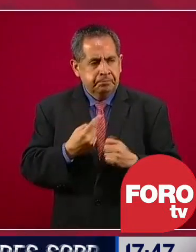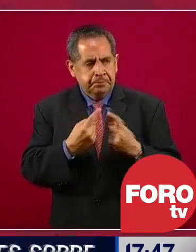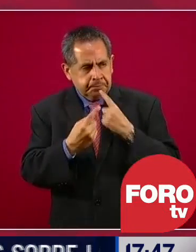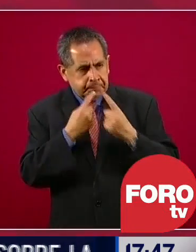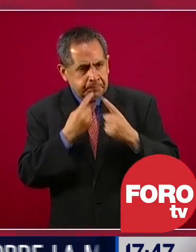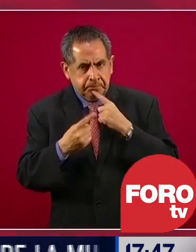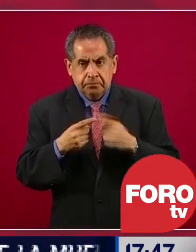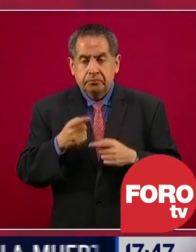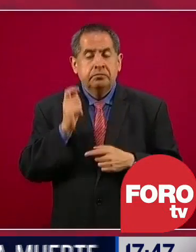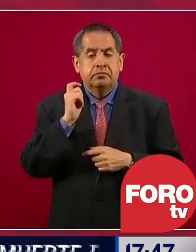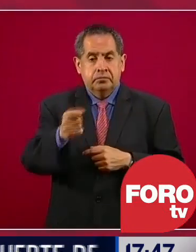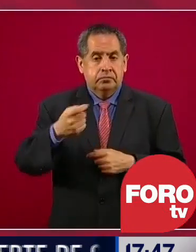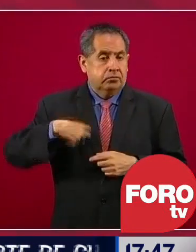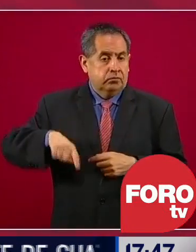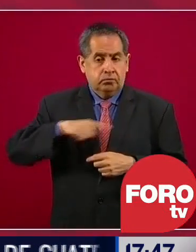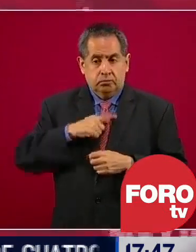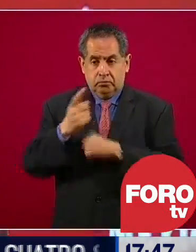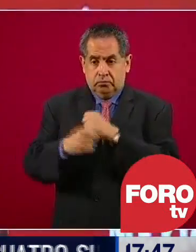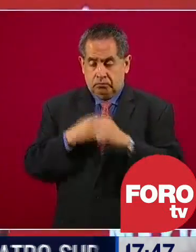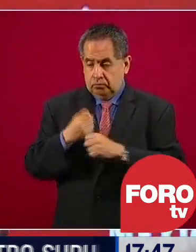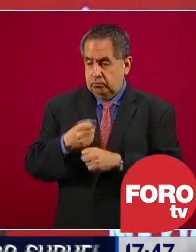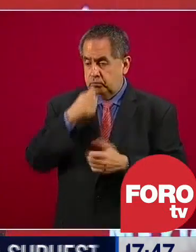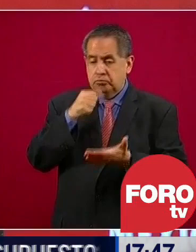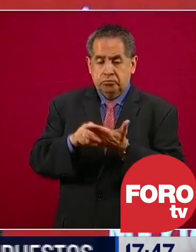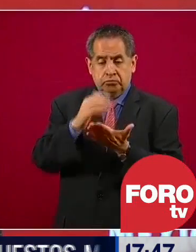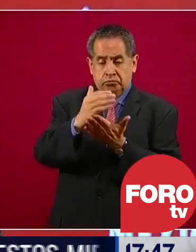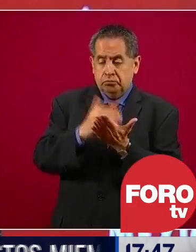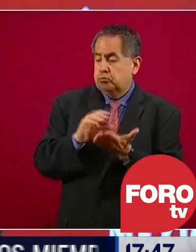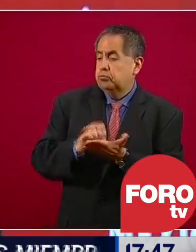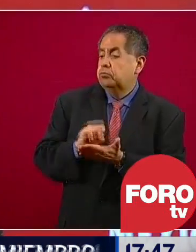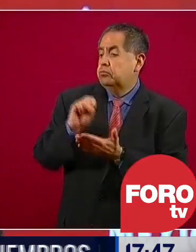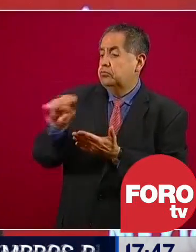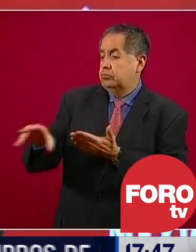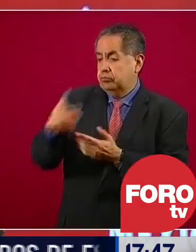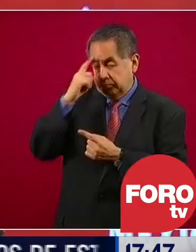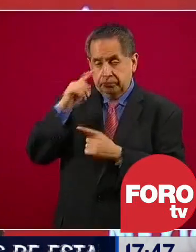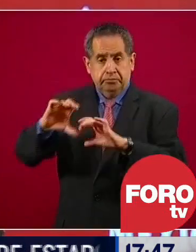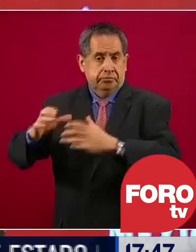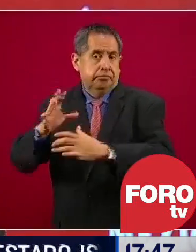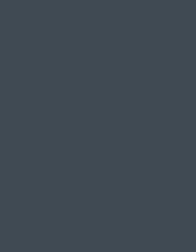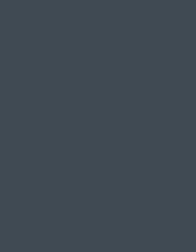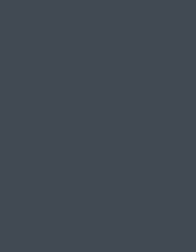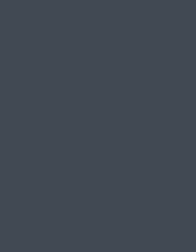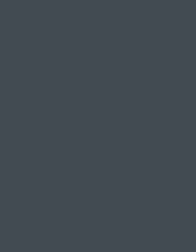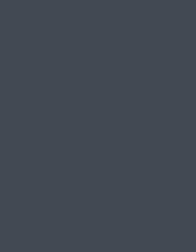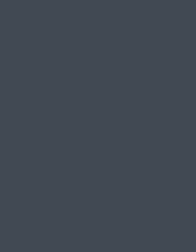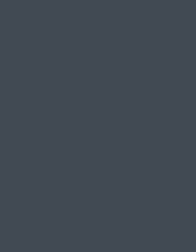compra de medicamentos en el extranjero. Carmen Jaimes, Noticieros Televisa.